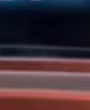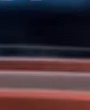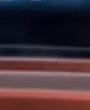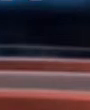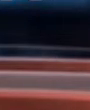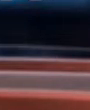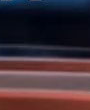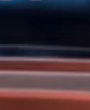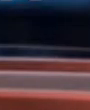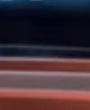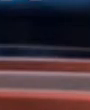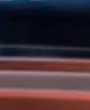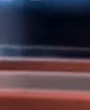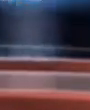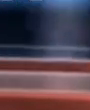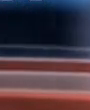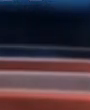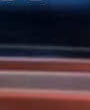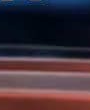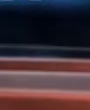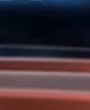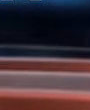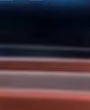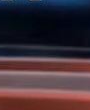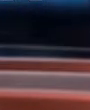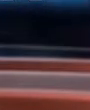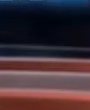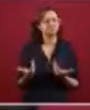Hidalgo Noticias MX presenta.